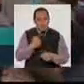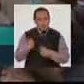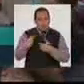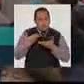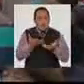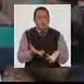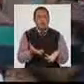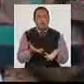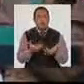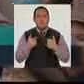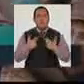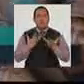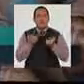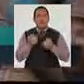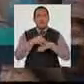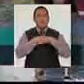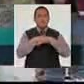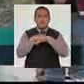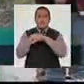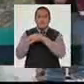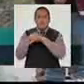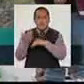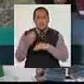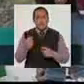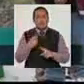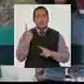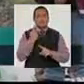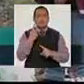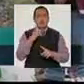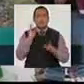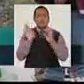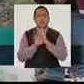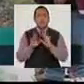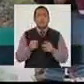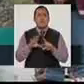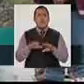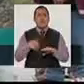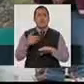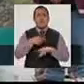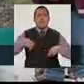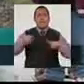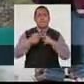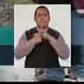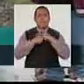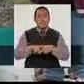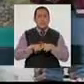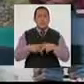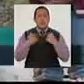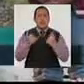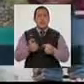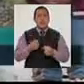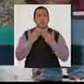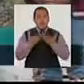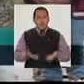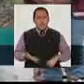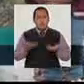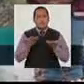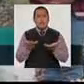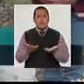hombro. Quiero felicitarlos, no solo porque han emprendido una apuesta